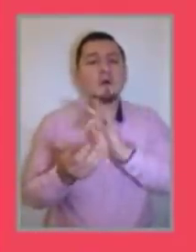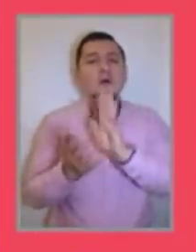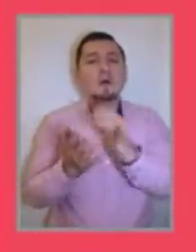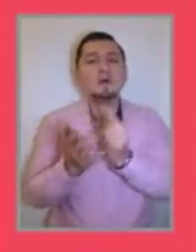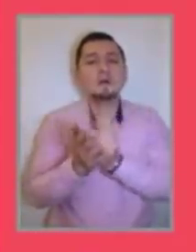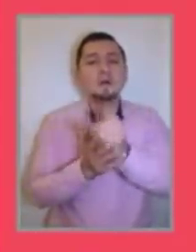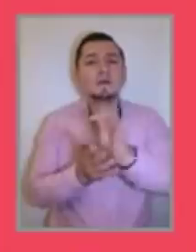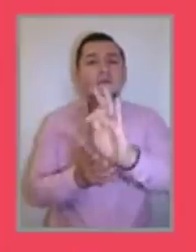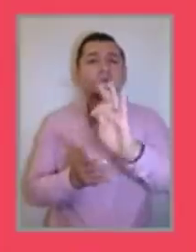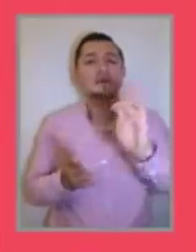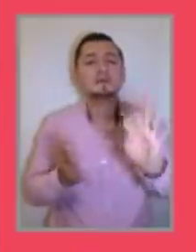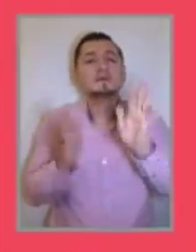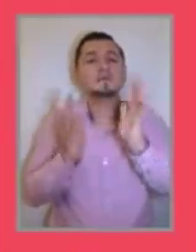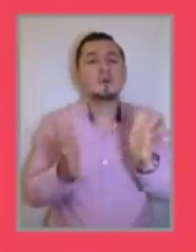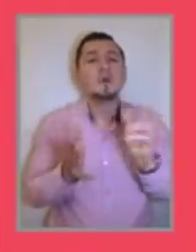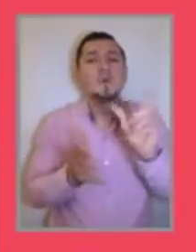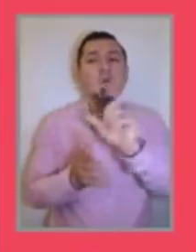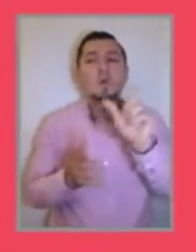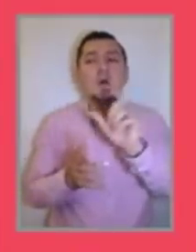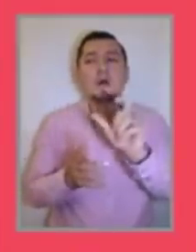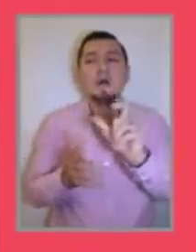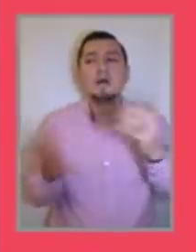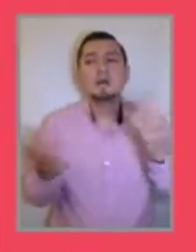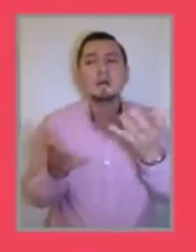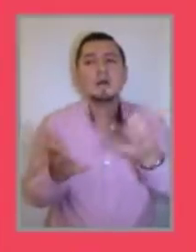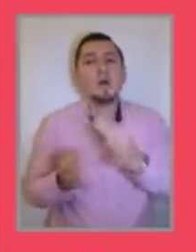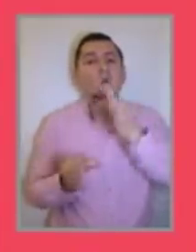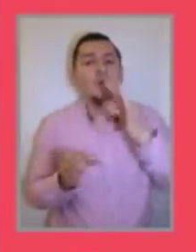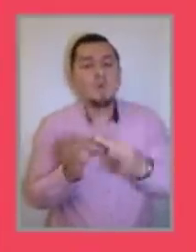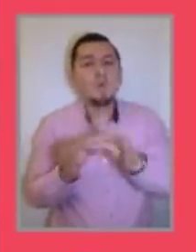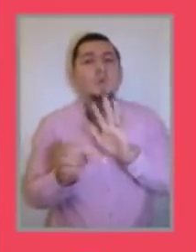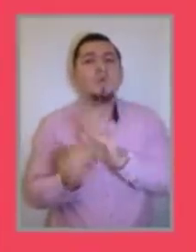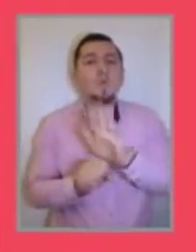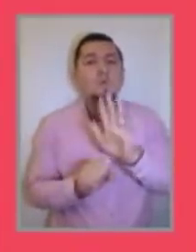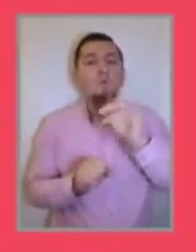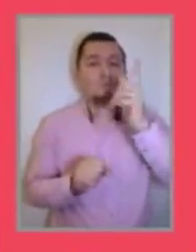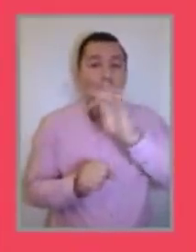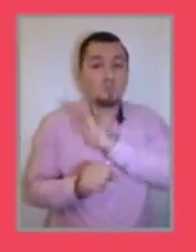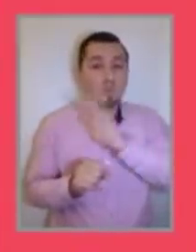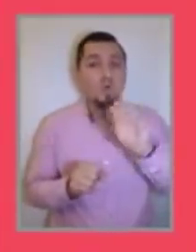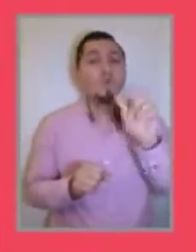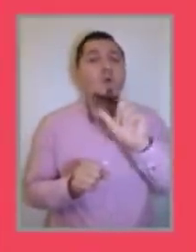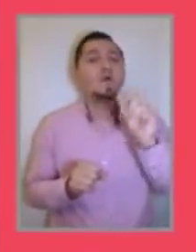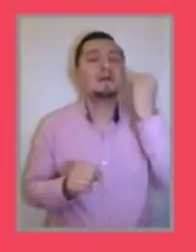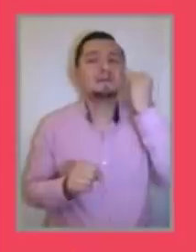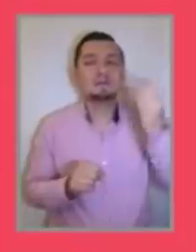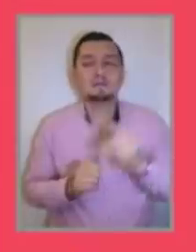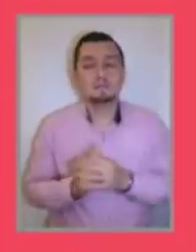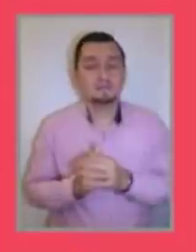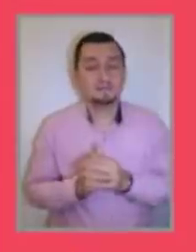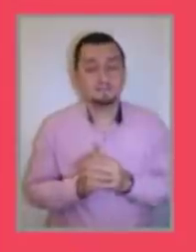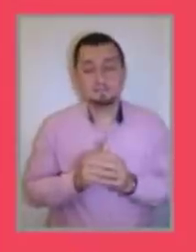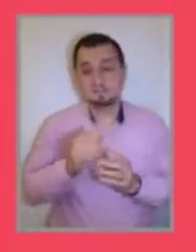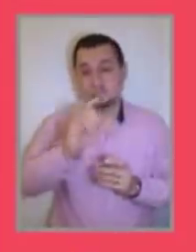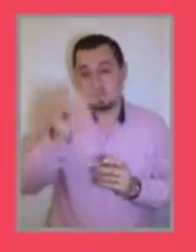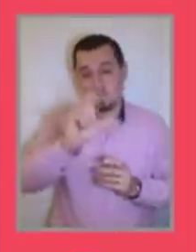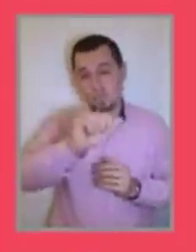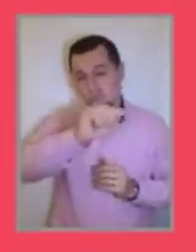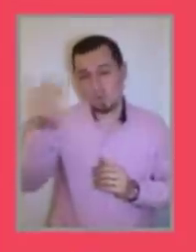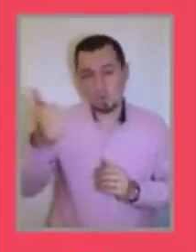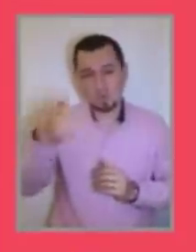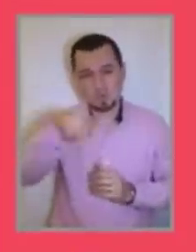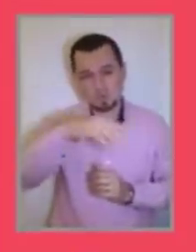una fecha para ese posible regreso? ¿Qué se tendrá que cumplir o qué se tendrá que tener para que se pueda dar? A diferencia de otras medidas que